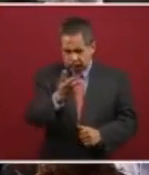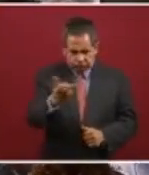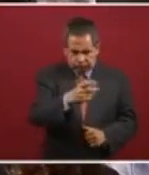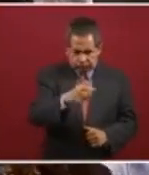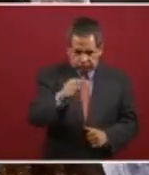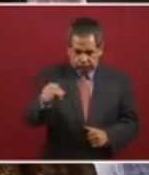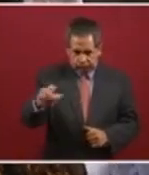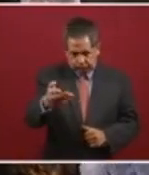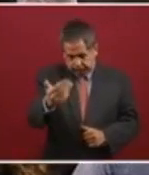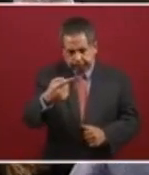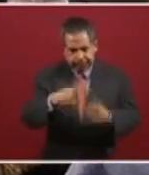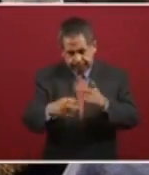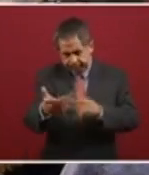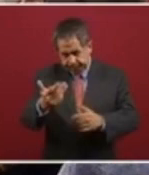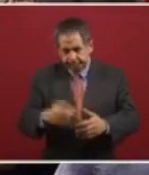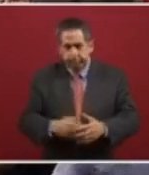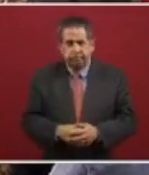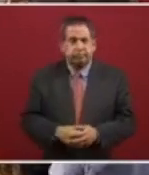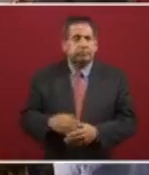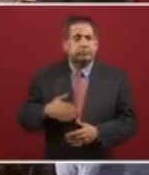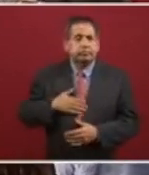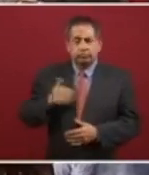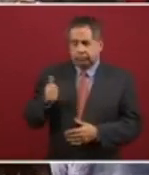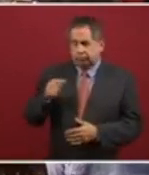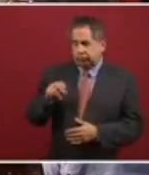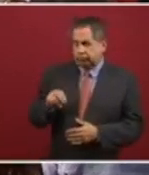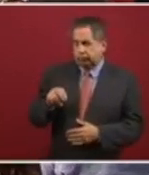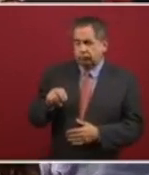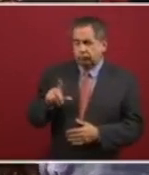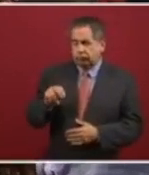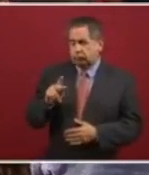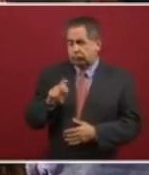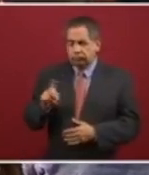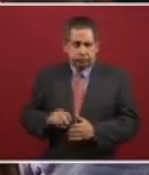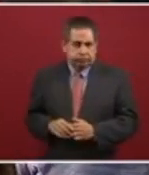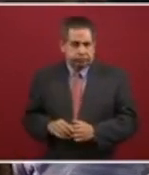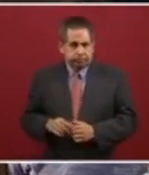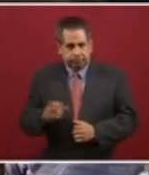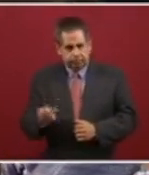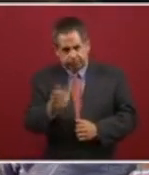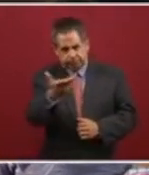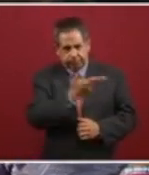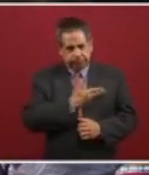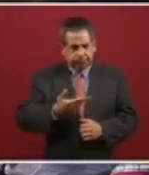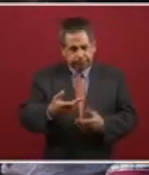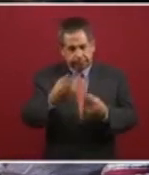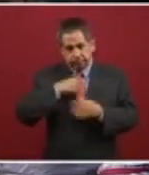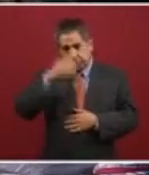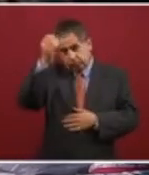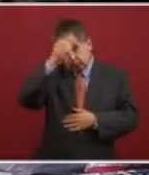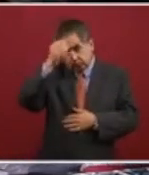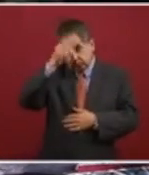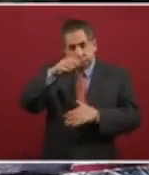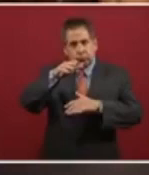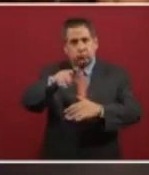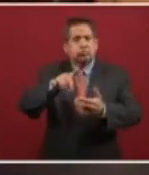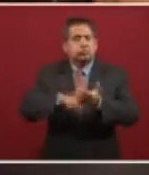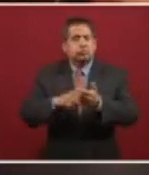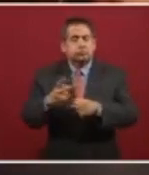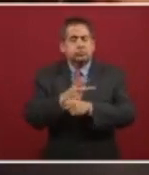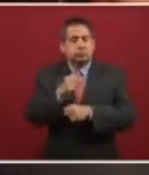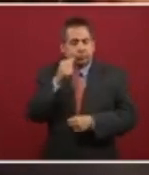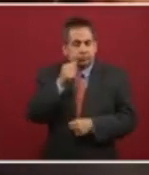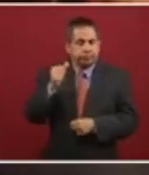Ustedes tres. Empieza. Antonio López, de La Razón. Presidente, para que nos dé su opinión sobre los comentarios que realizó